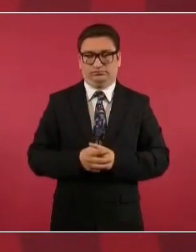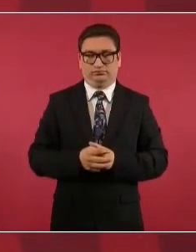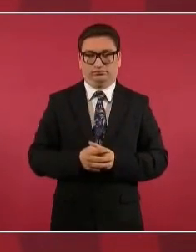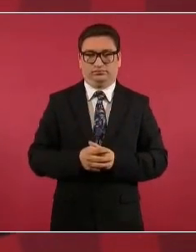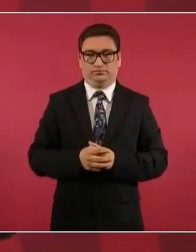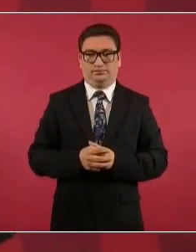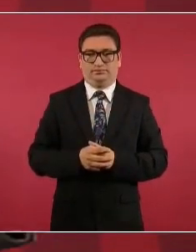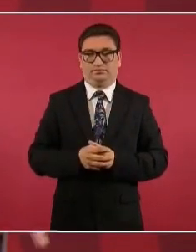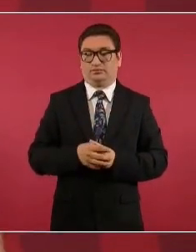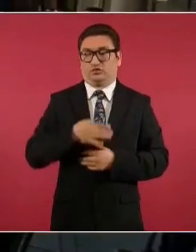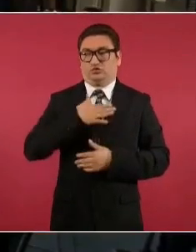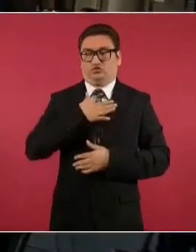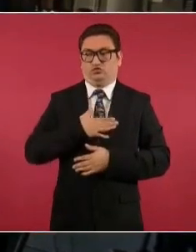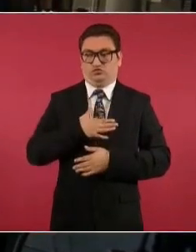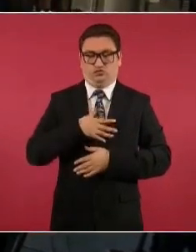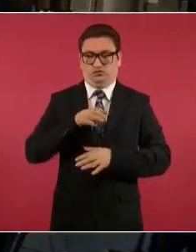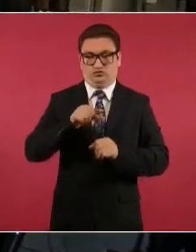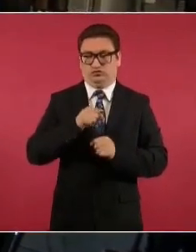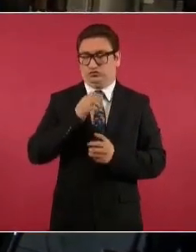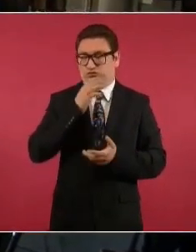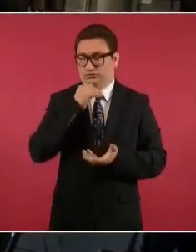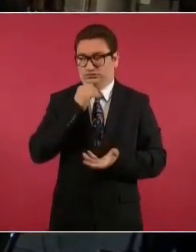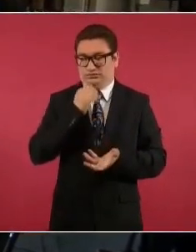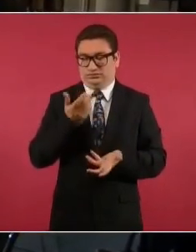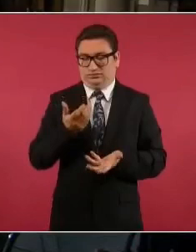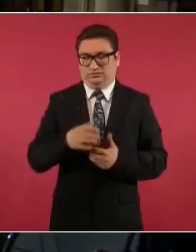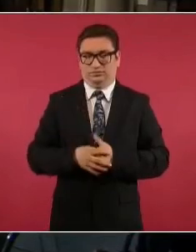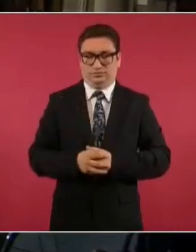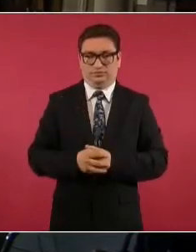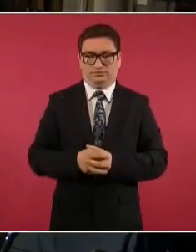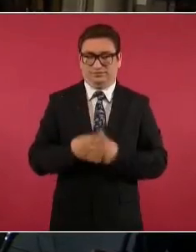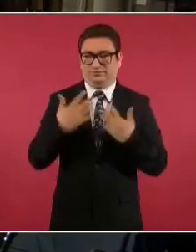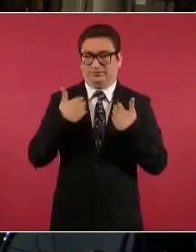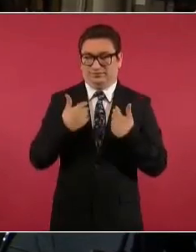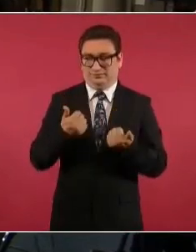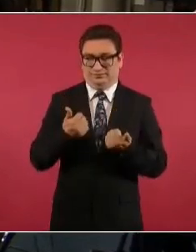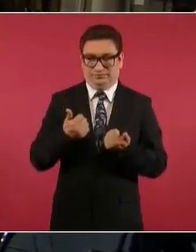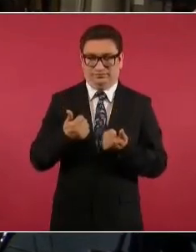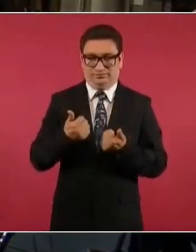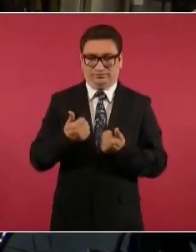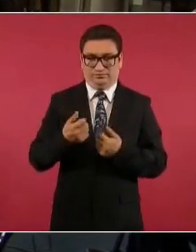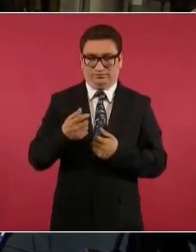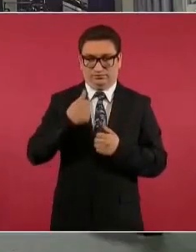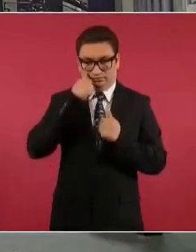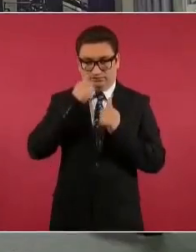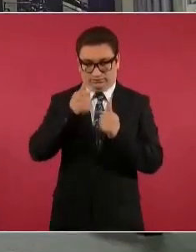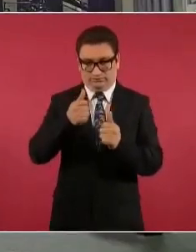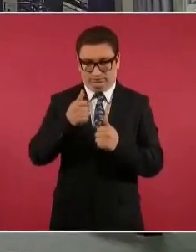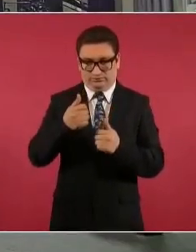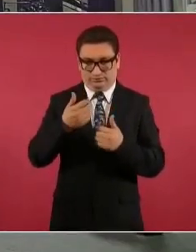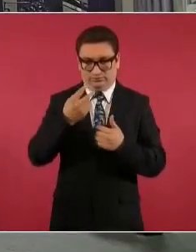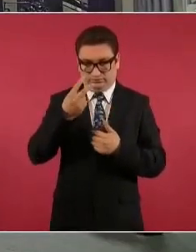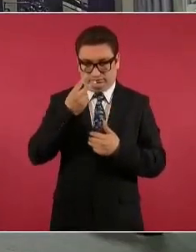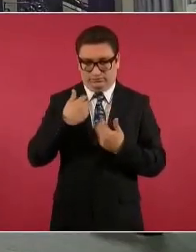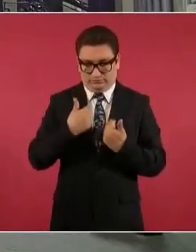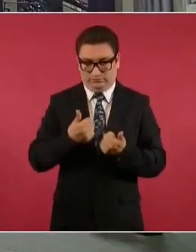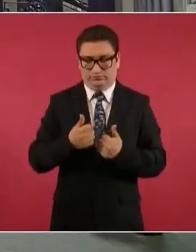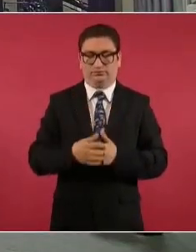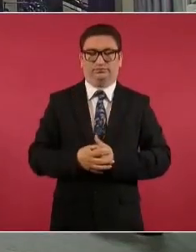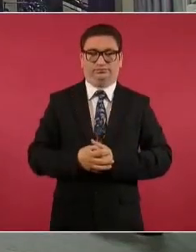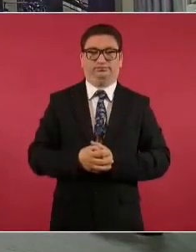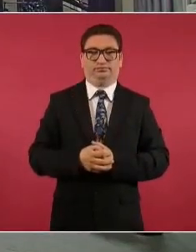No va a haber justicia. Sí me estás escuchando, ¿verdad? Perfectamente. Bueno,